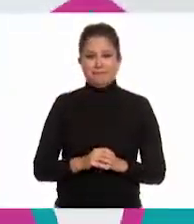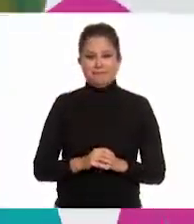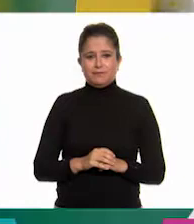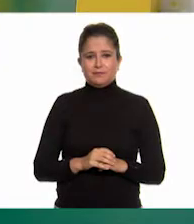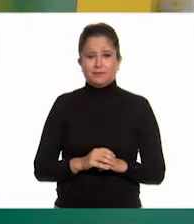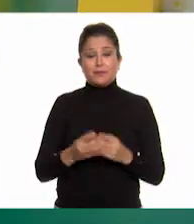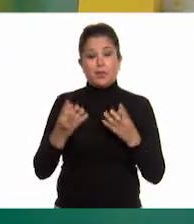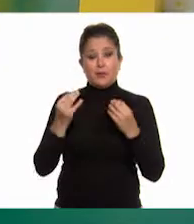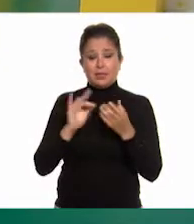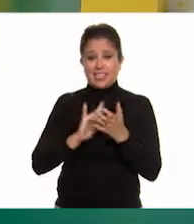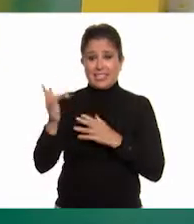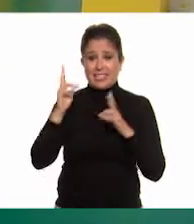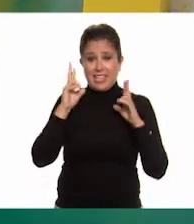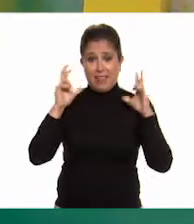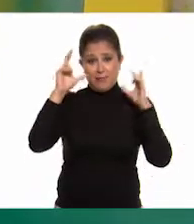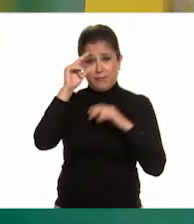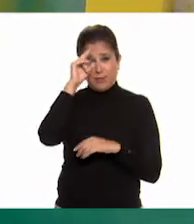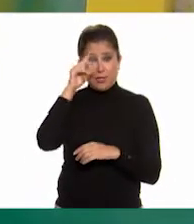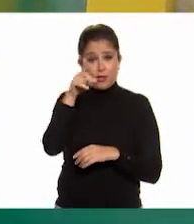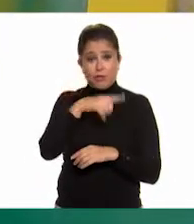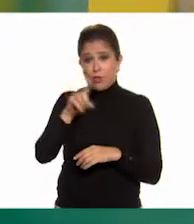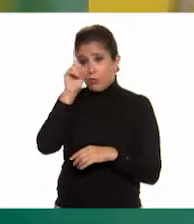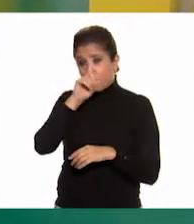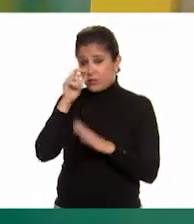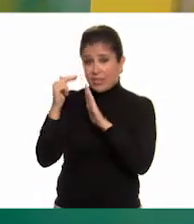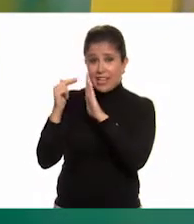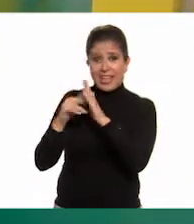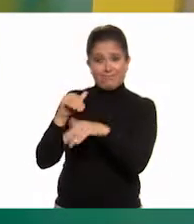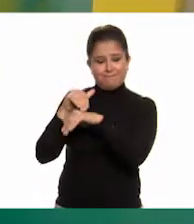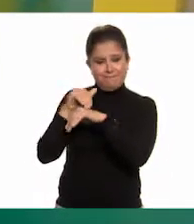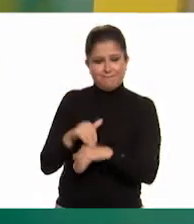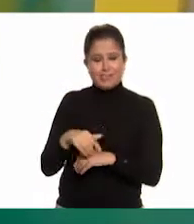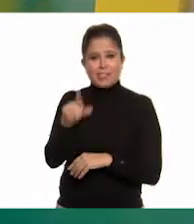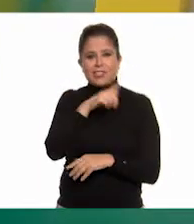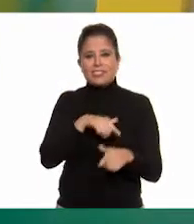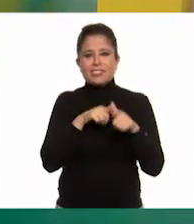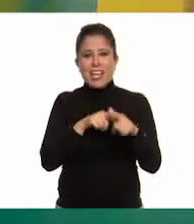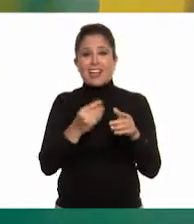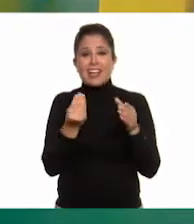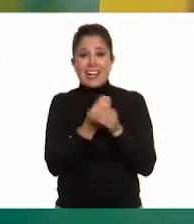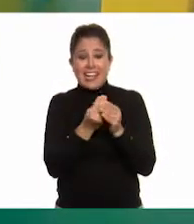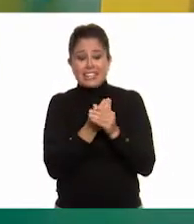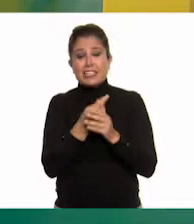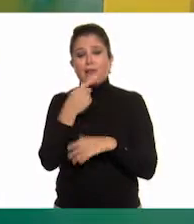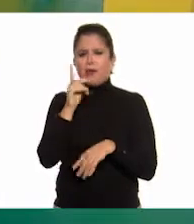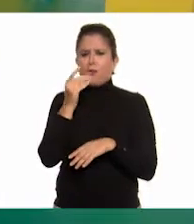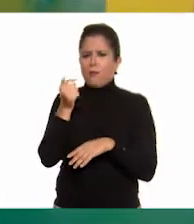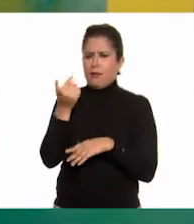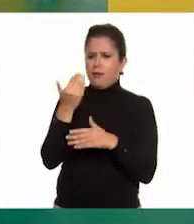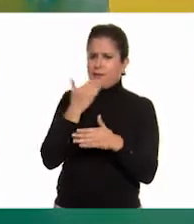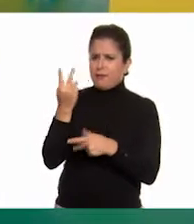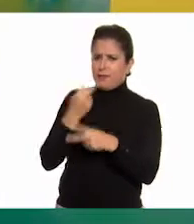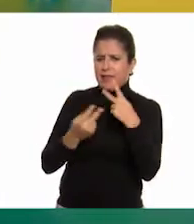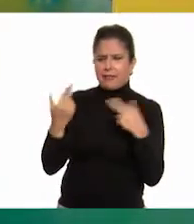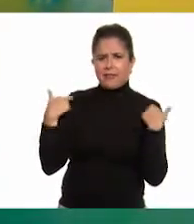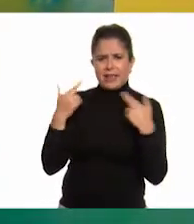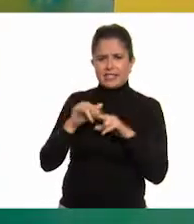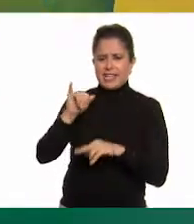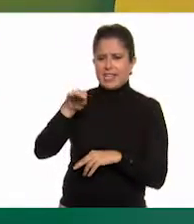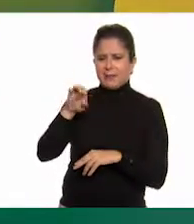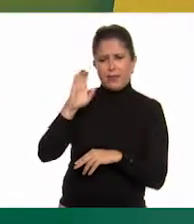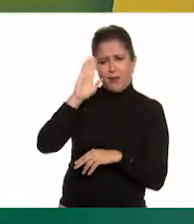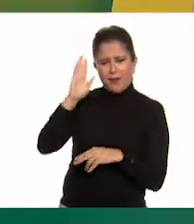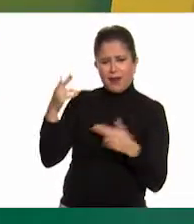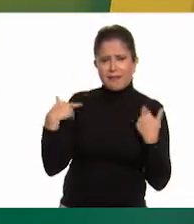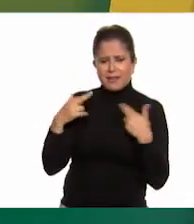Muchísimas gracias, Ajo Listo. Y no olviden seguir estas recomendaciones. Y ahora sí vamos a comenzar con la clase, pero vamos a darle la bienvenida a la maestra Ime. Hola,